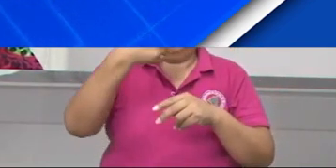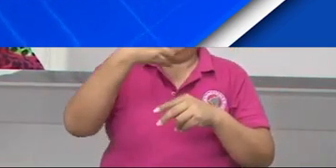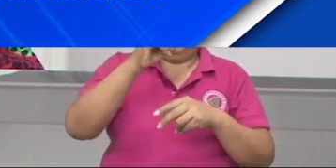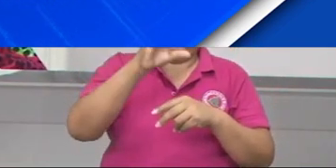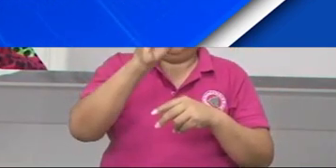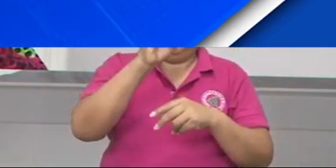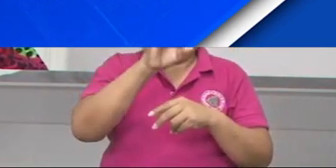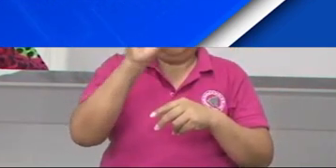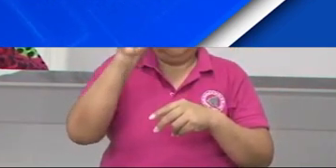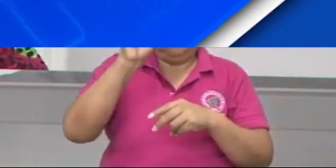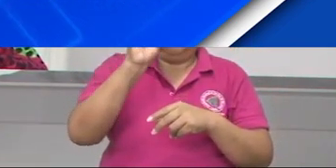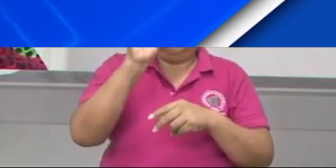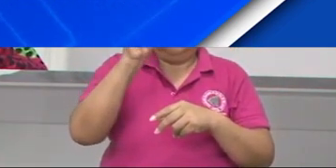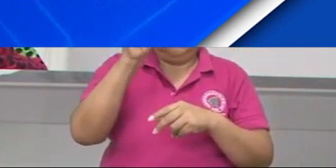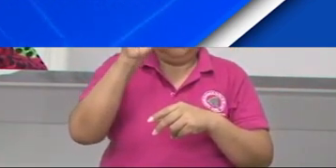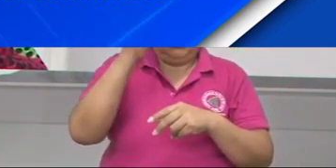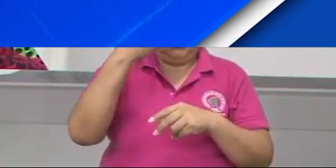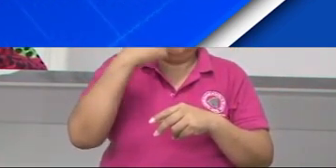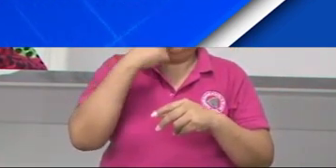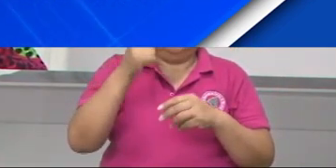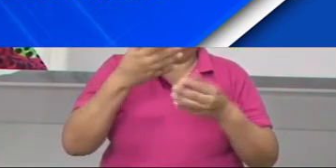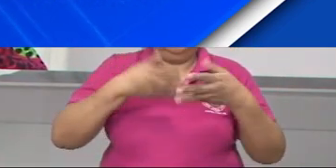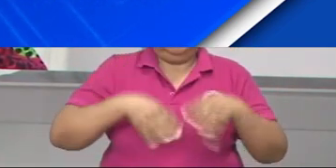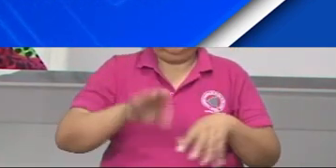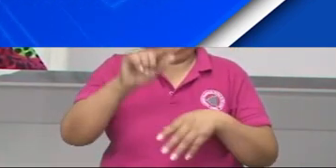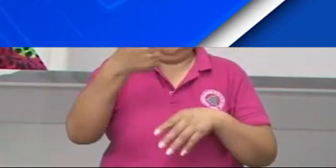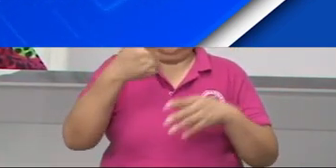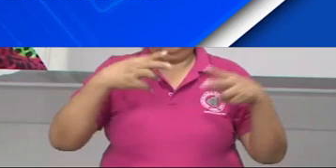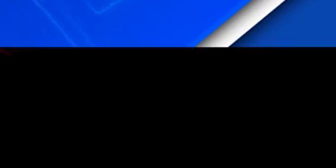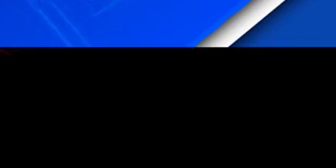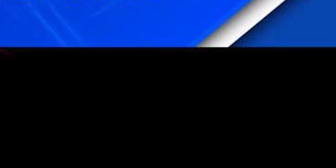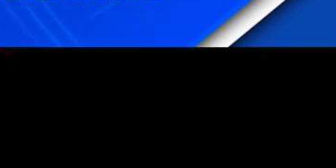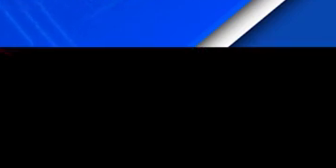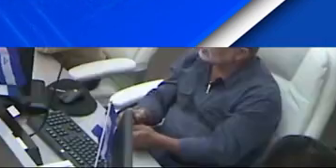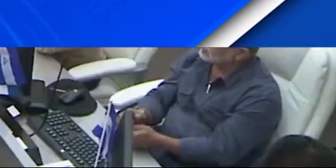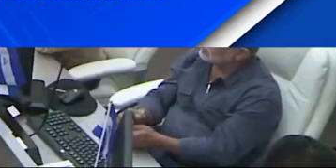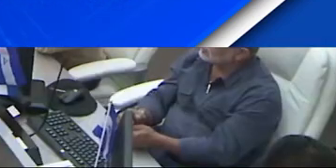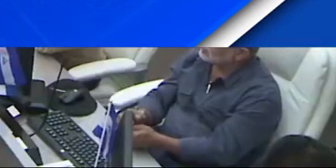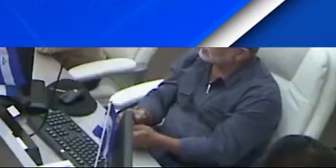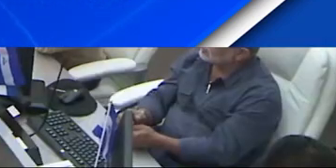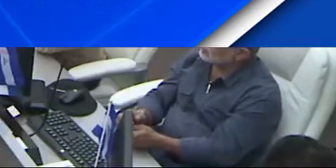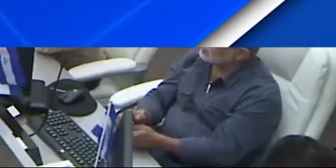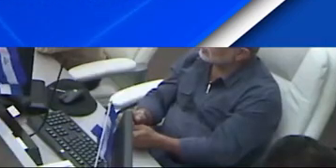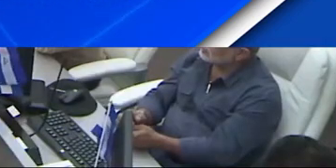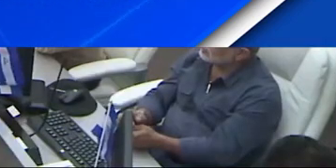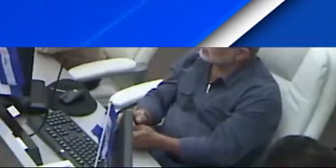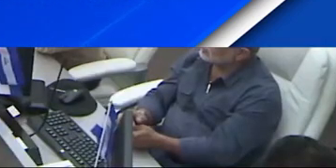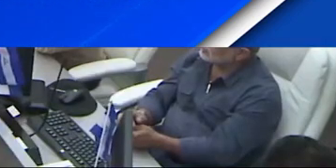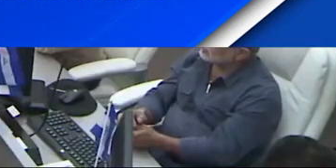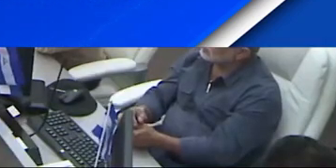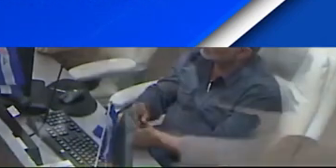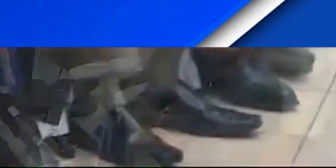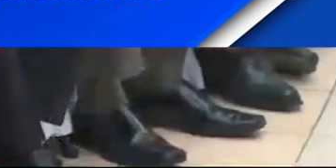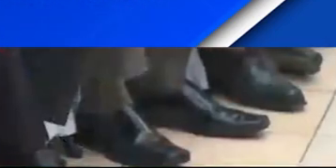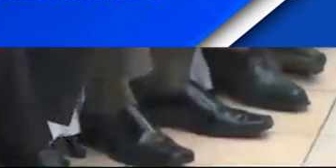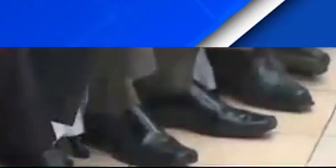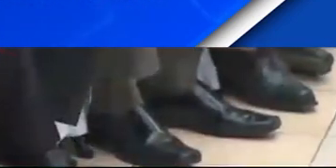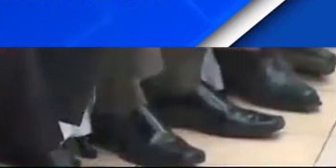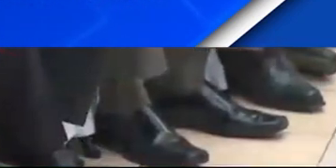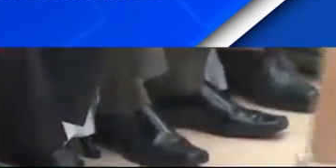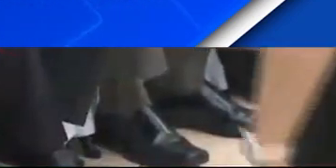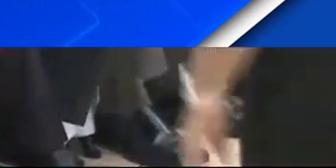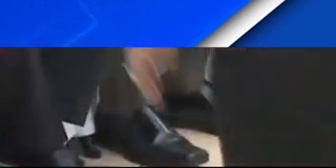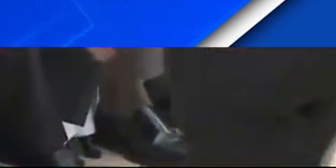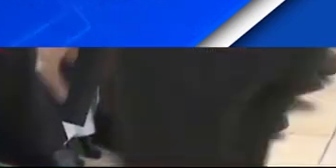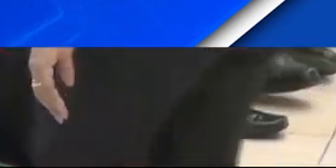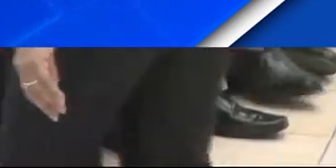Chocorrón Buitrago, nace el 7 de abril de 1941 en la ciudad de Managua, siendo sus padres